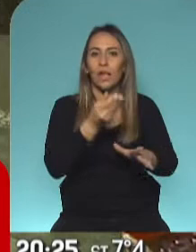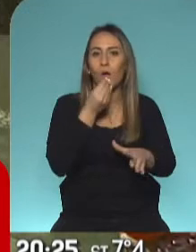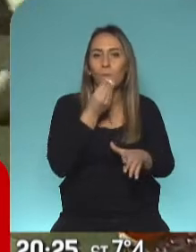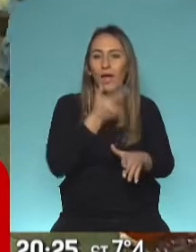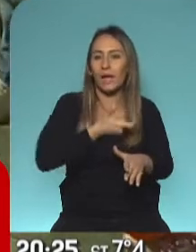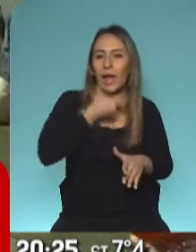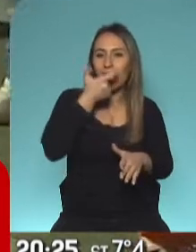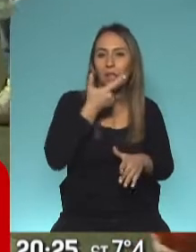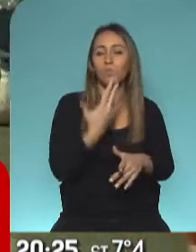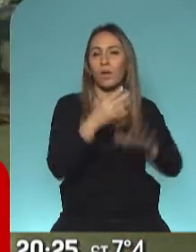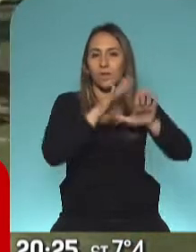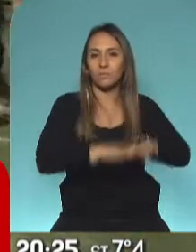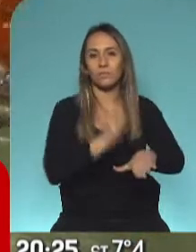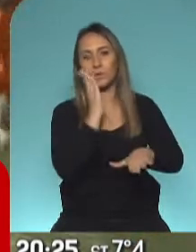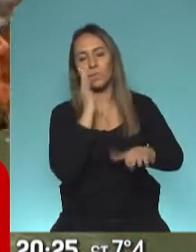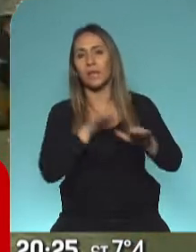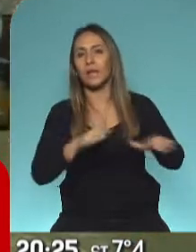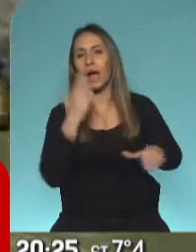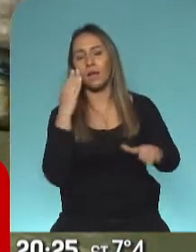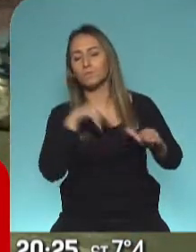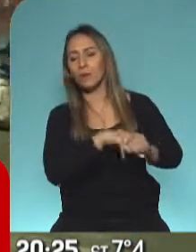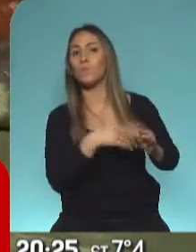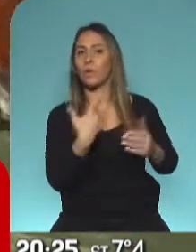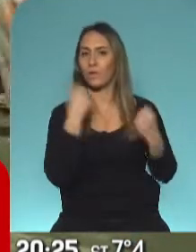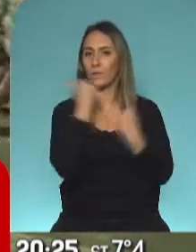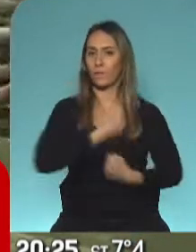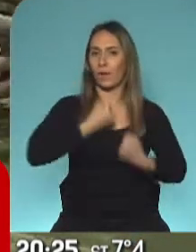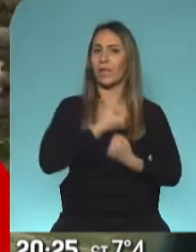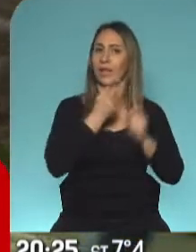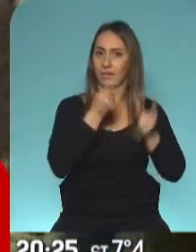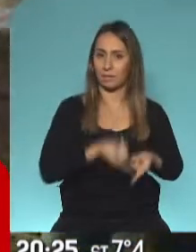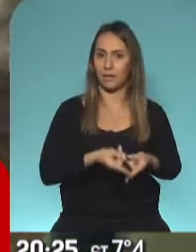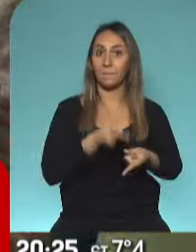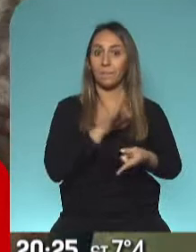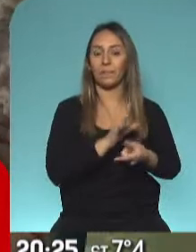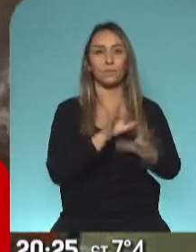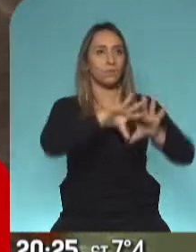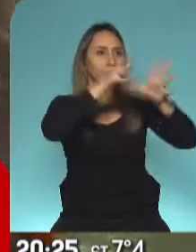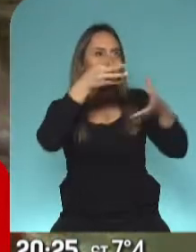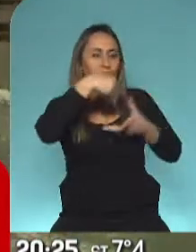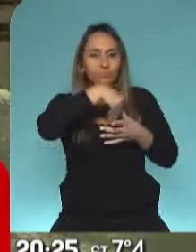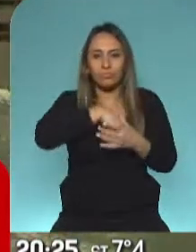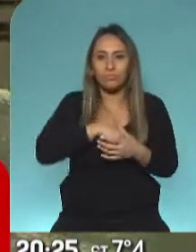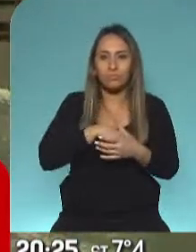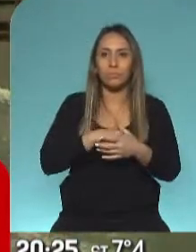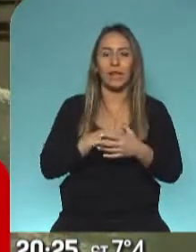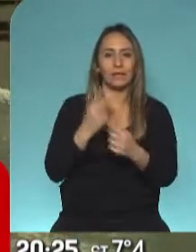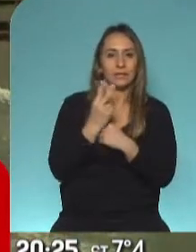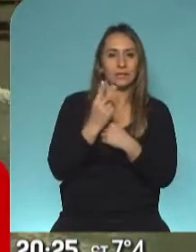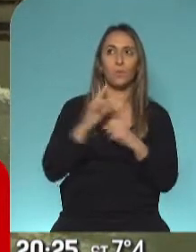pueden dormir en una cama donde pueden darse una ducha también y estar protegidos de las inclemencias del tiempo